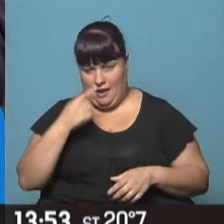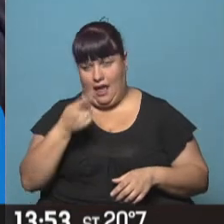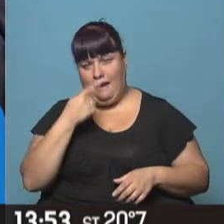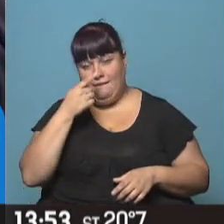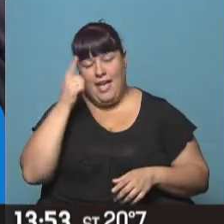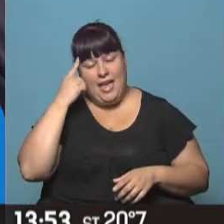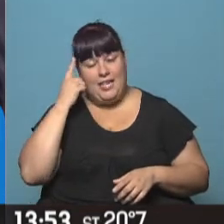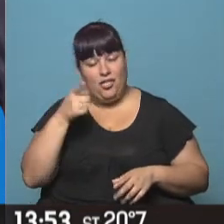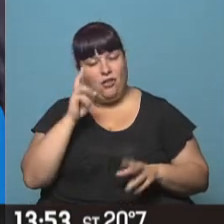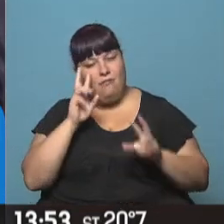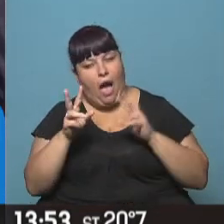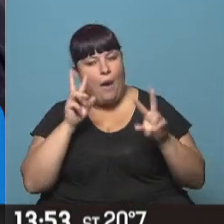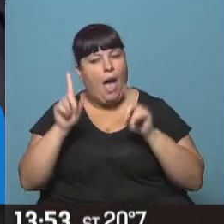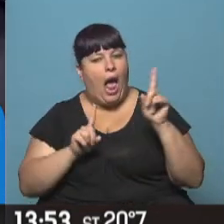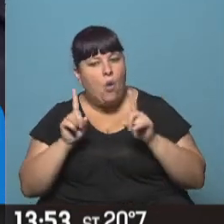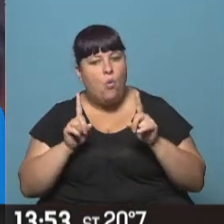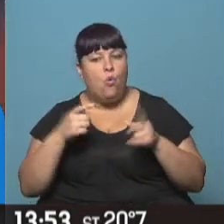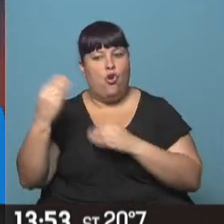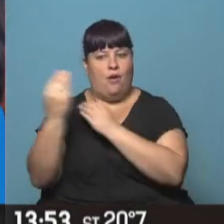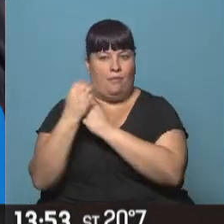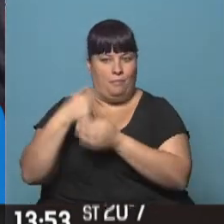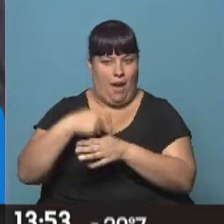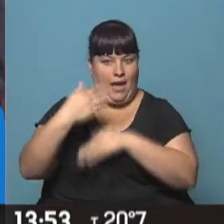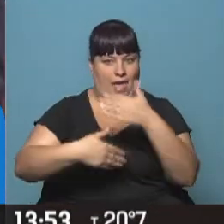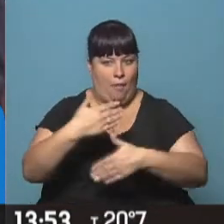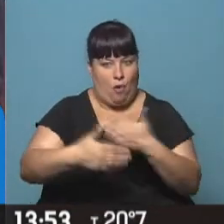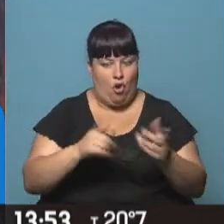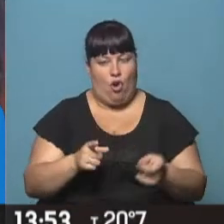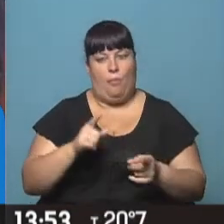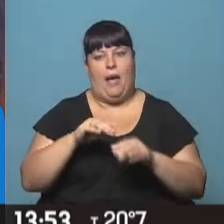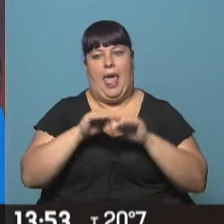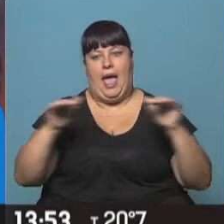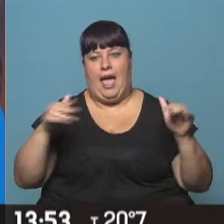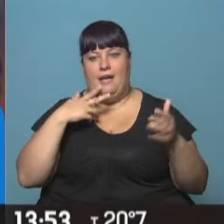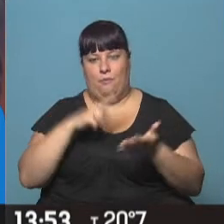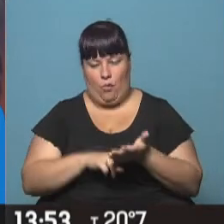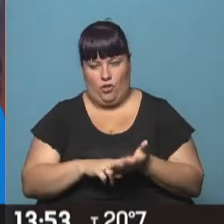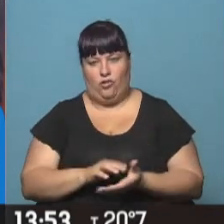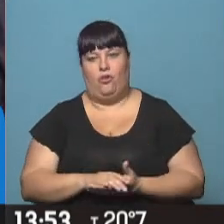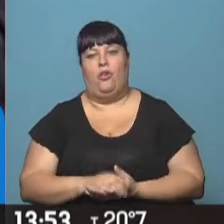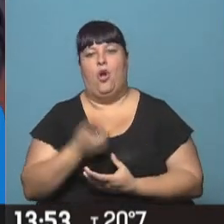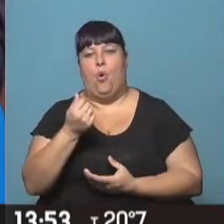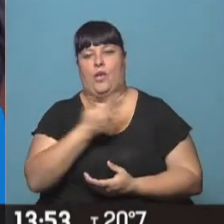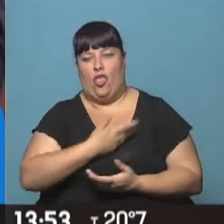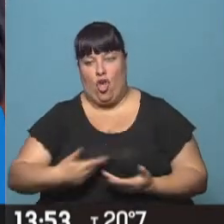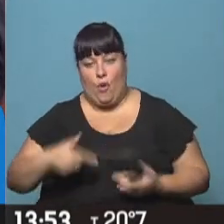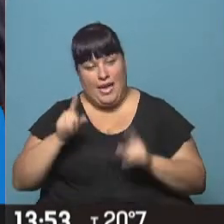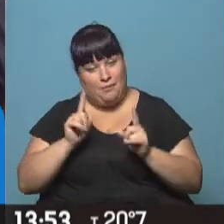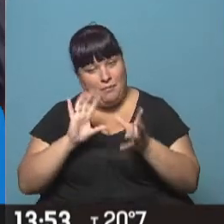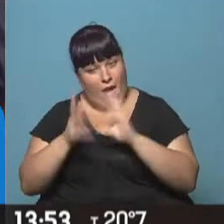también es lo que estaban mirando aquellos que nos financian este camino gradual precisamente hacia el equilibrio de las cuentas públicas, y en esa